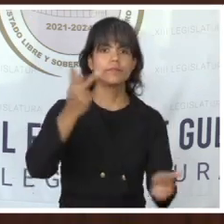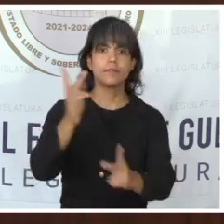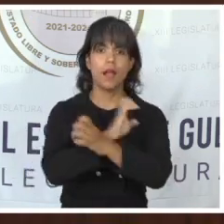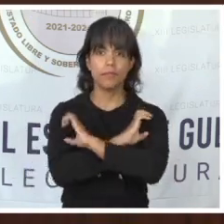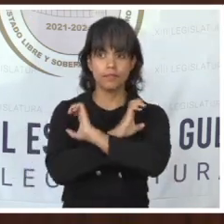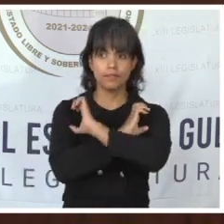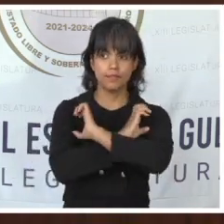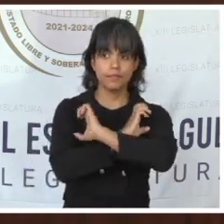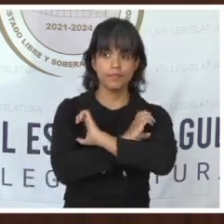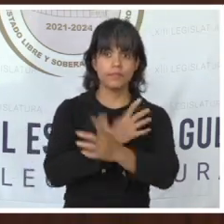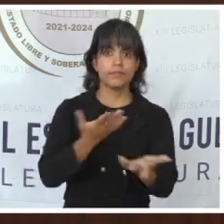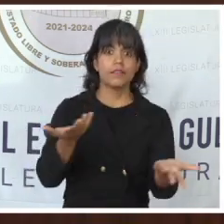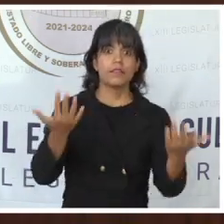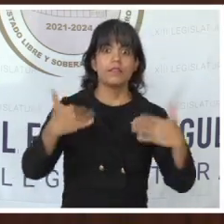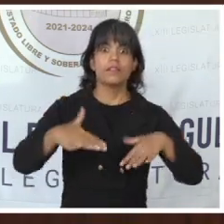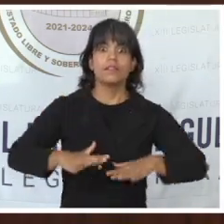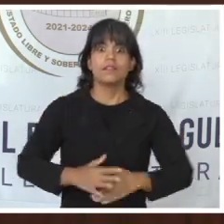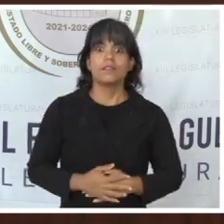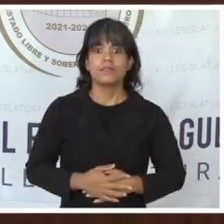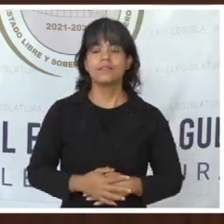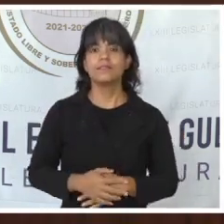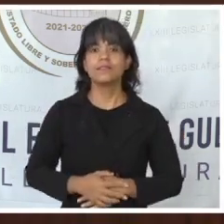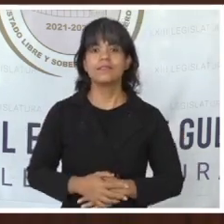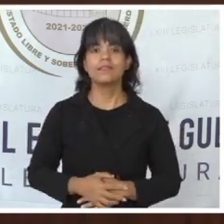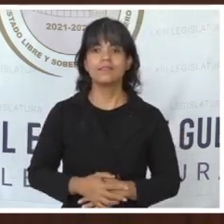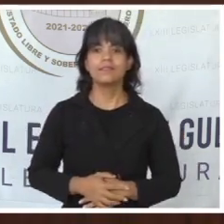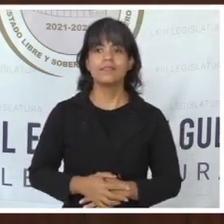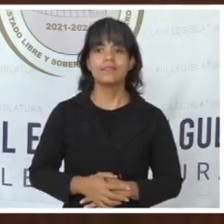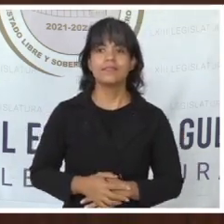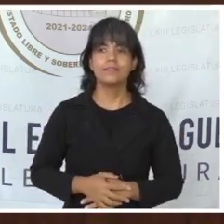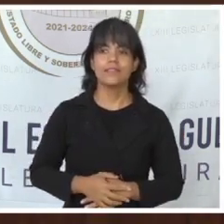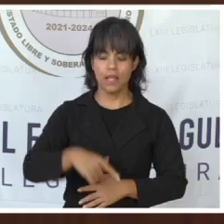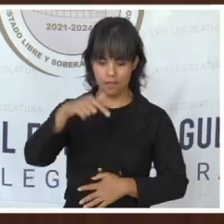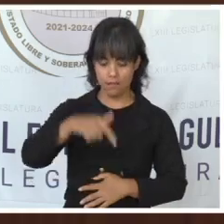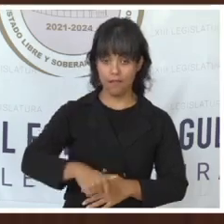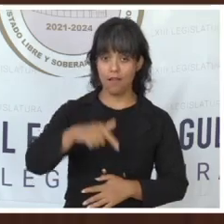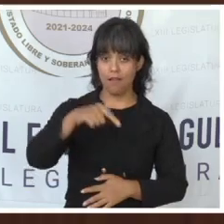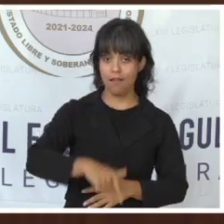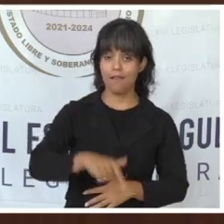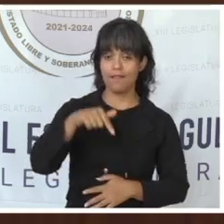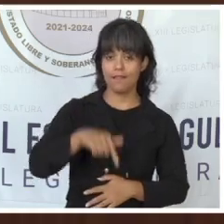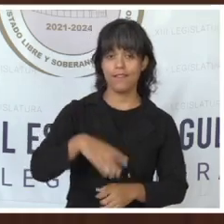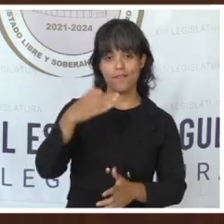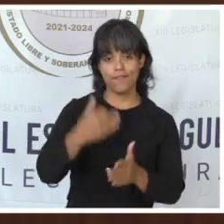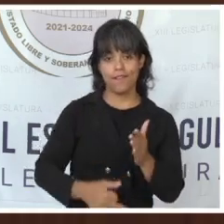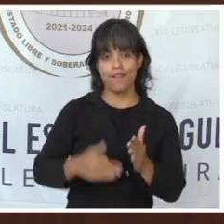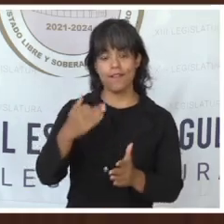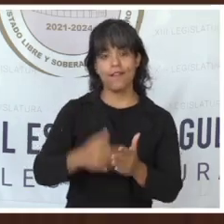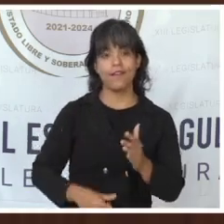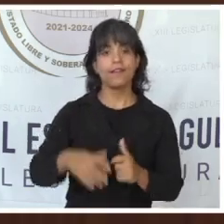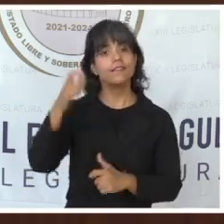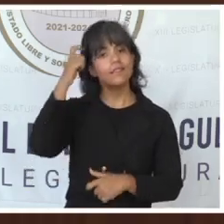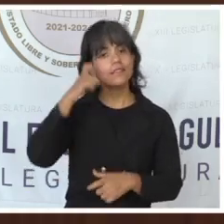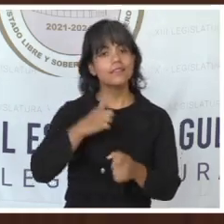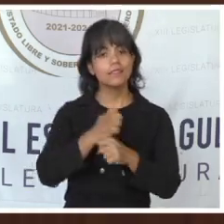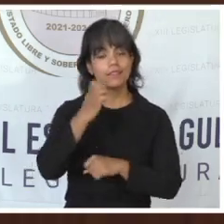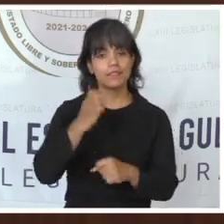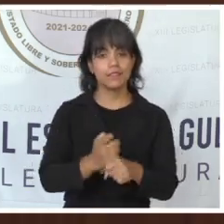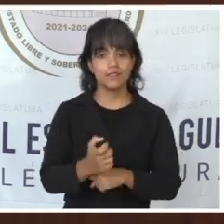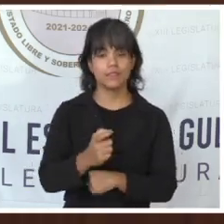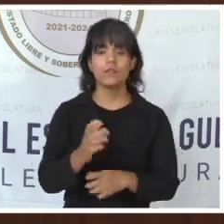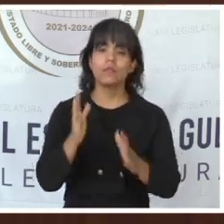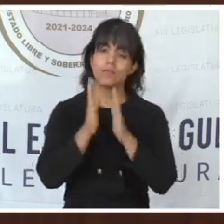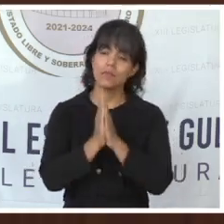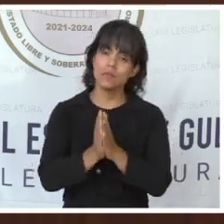educativa, y yo solicito a las áreas que corresponden que no sigamos vulnerando los derechos de